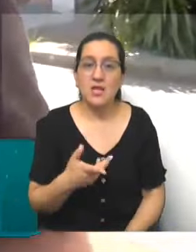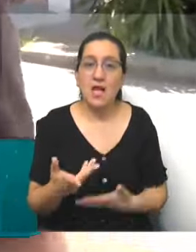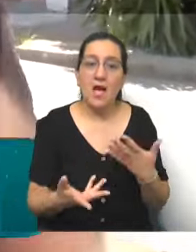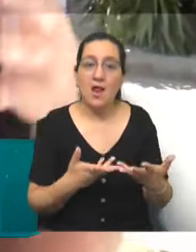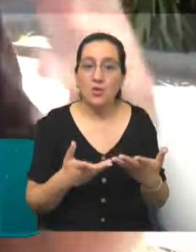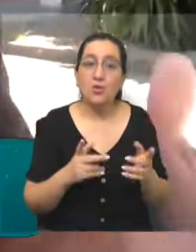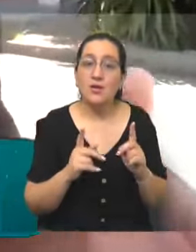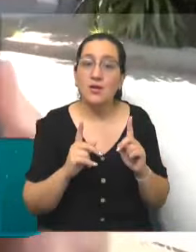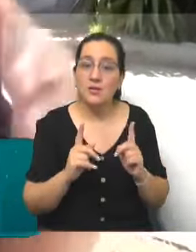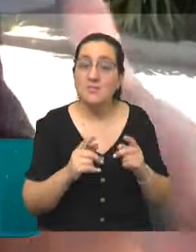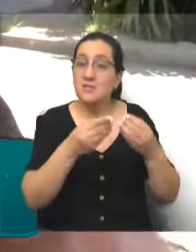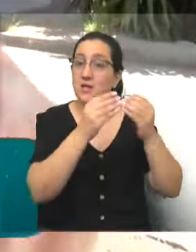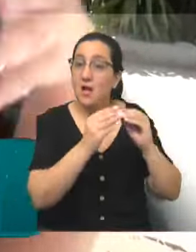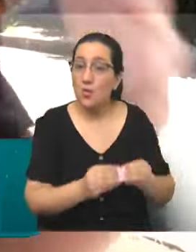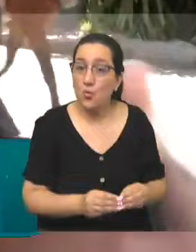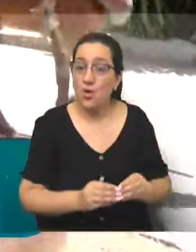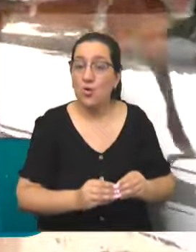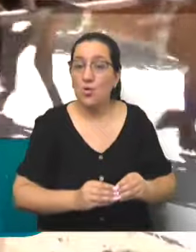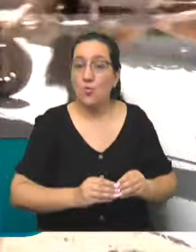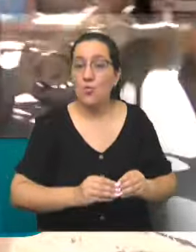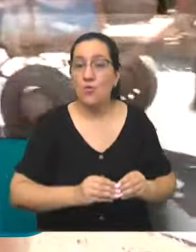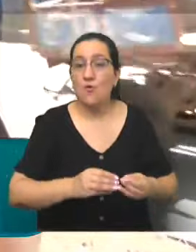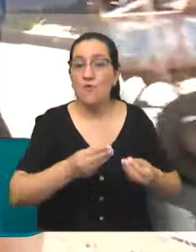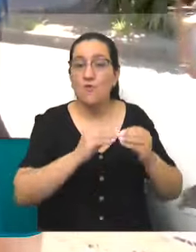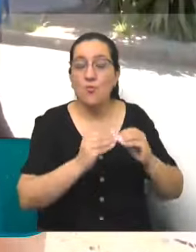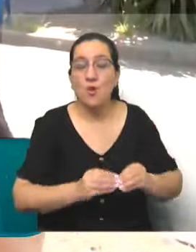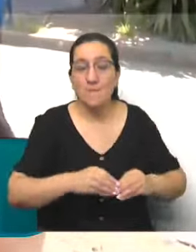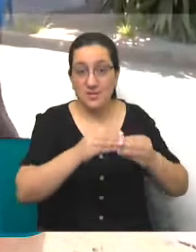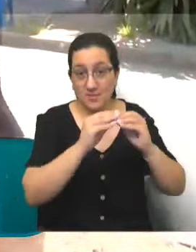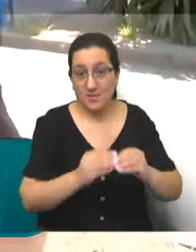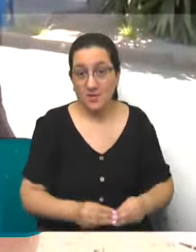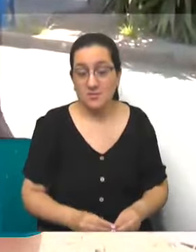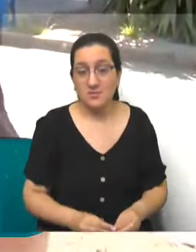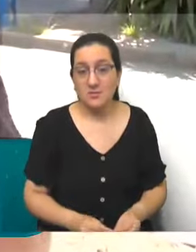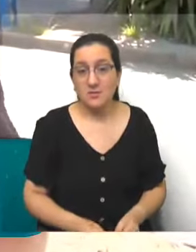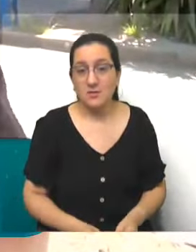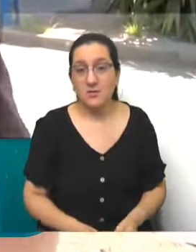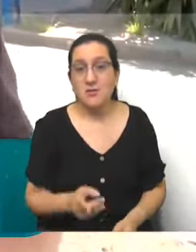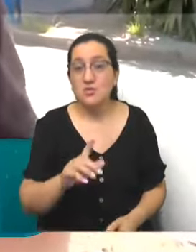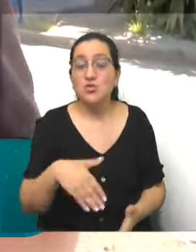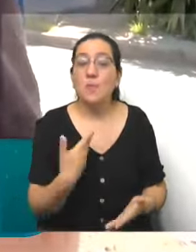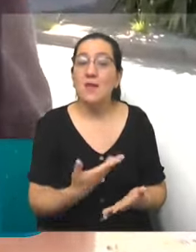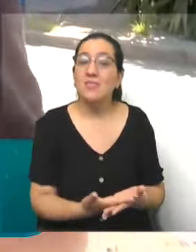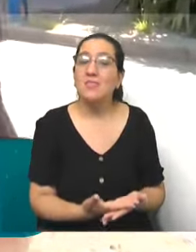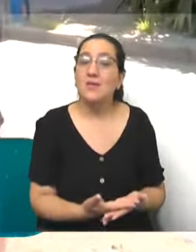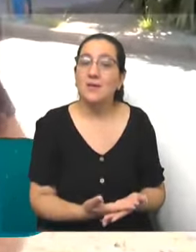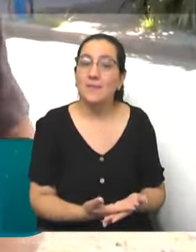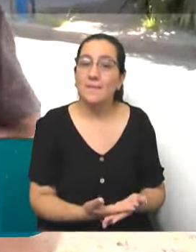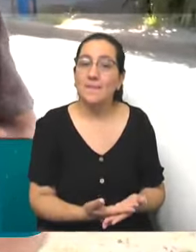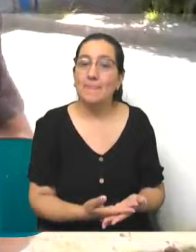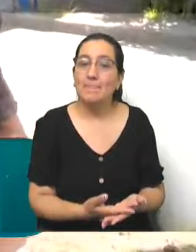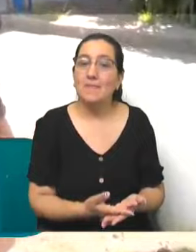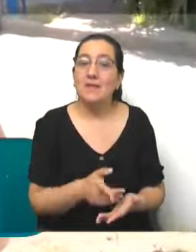que también se calcula estadísticamente con fórmulas matemáticas y que básicamente nos plantea el ejercicio de decir, bueno, si